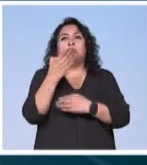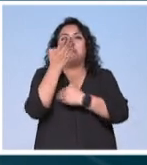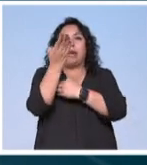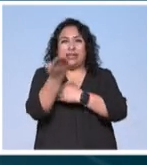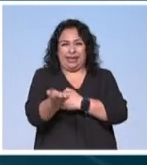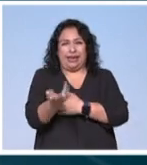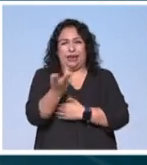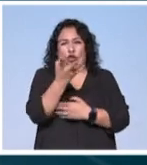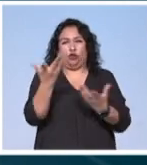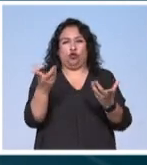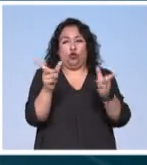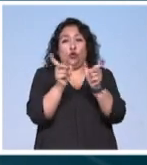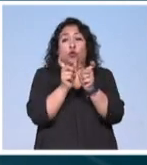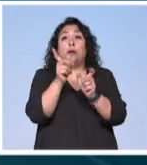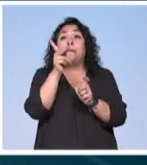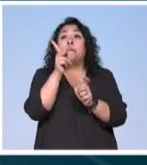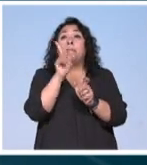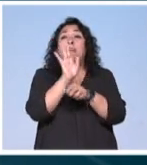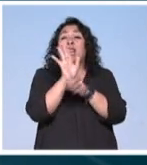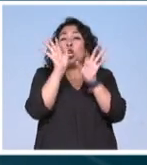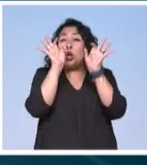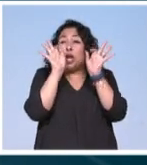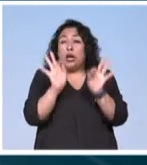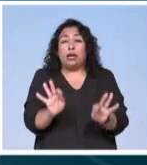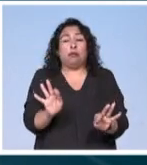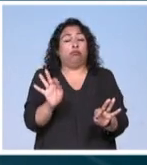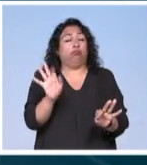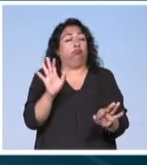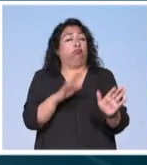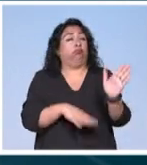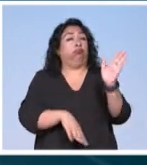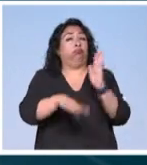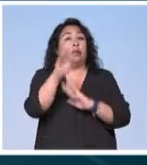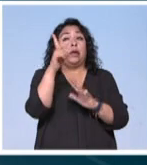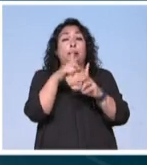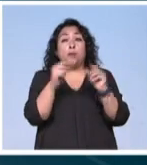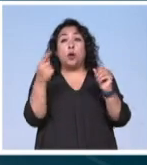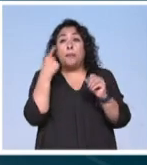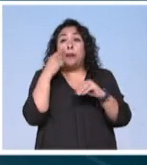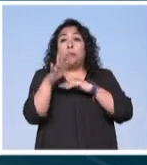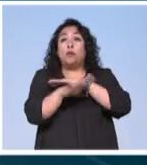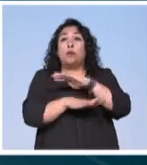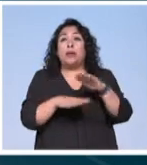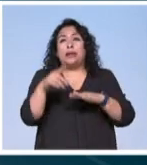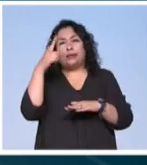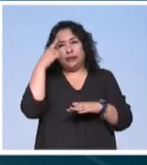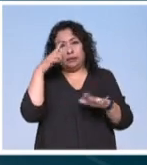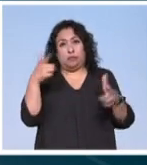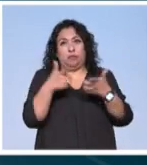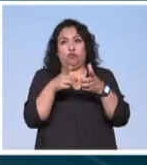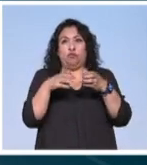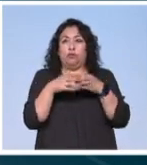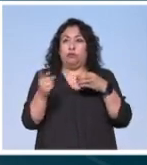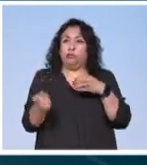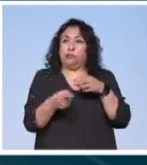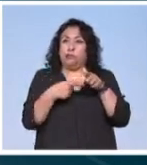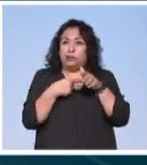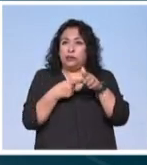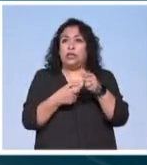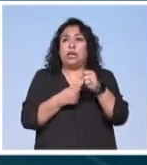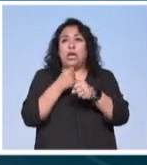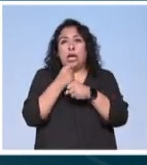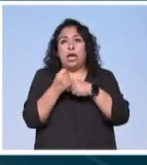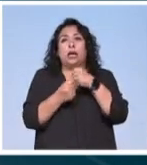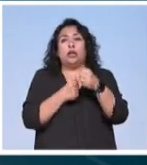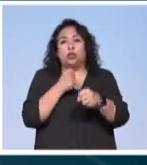La película original de Godzilla fue un éxito instantáneo en Japón. Sentó las bases para una franquicia que ha perdurado durante